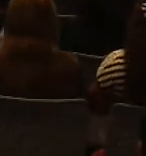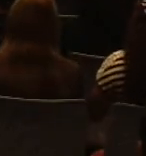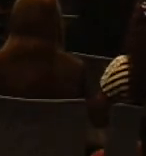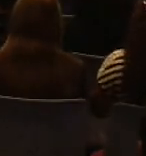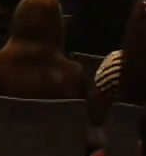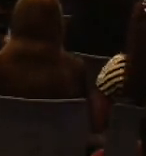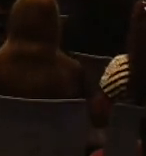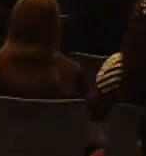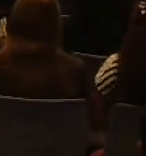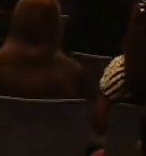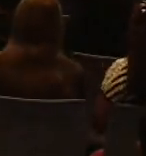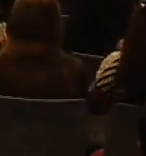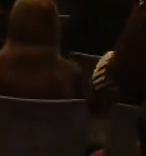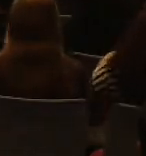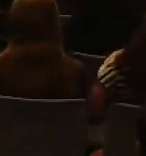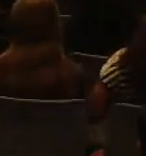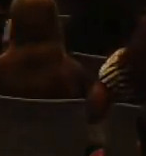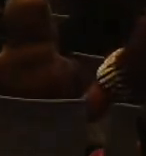aquí, debajo de ese tambor.